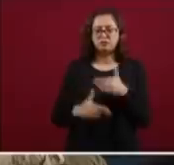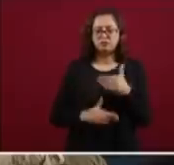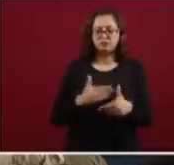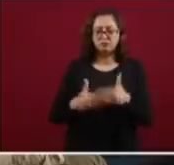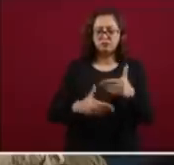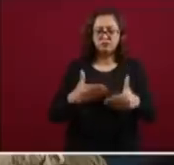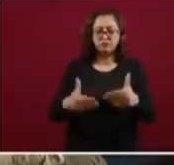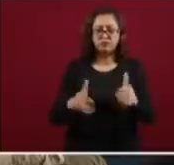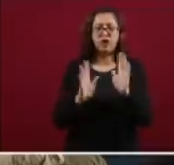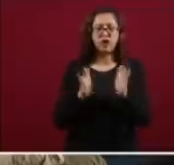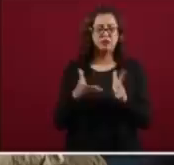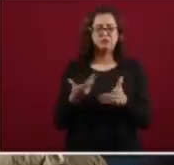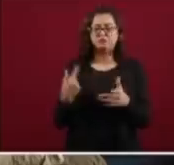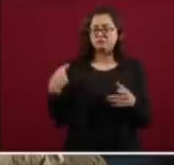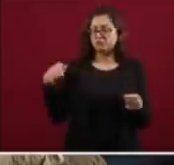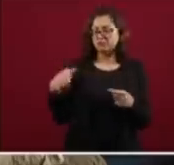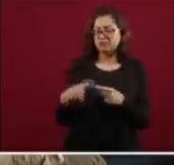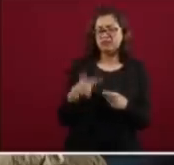avanzando